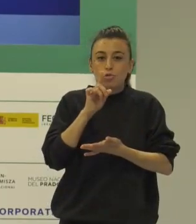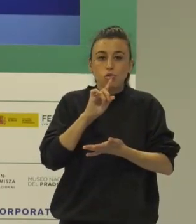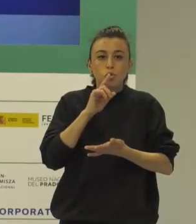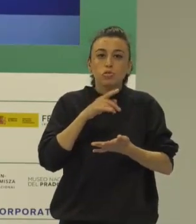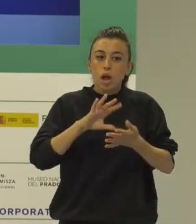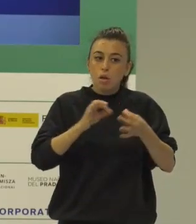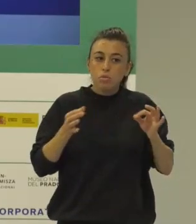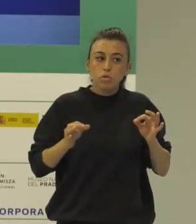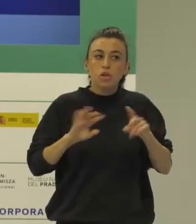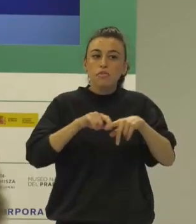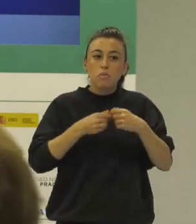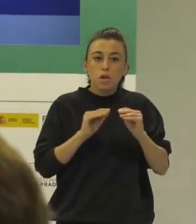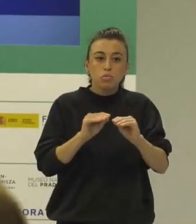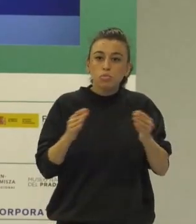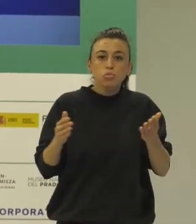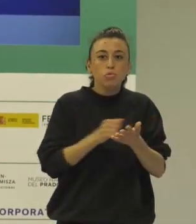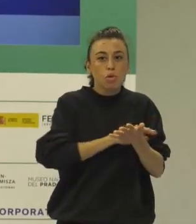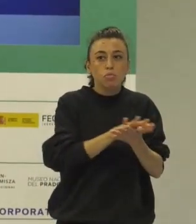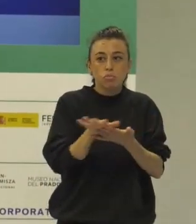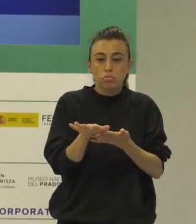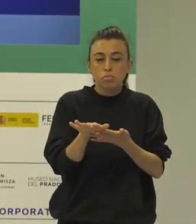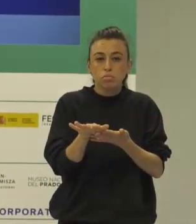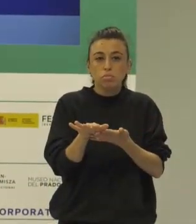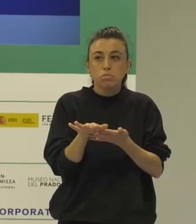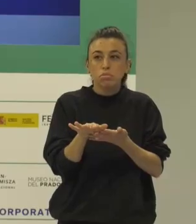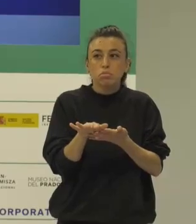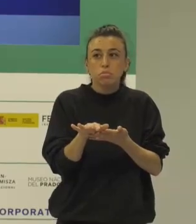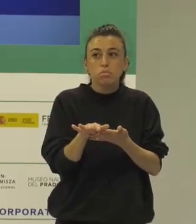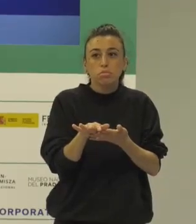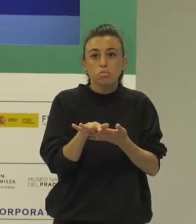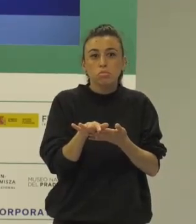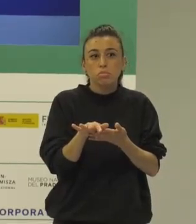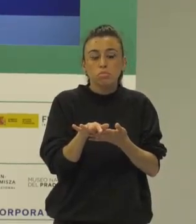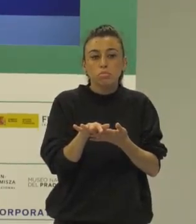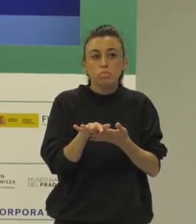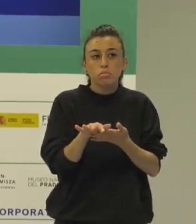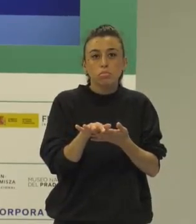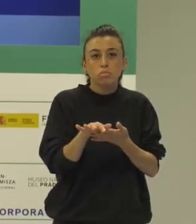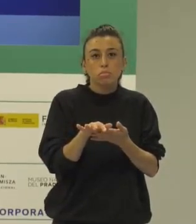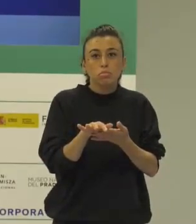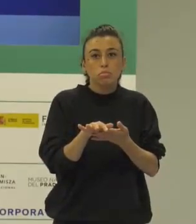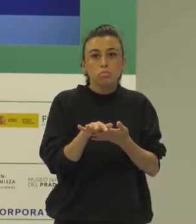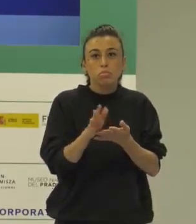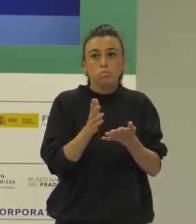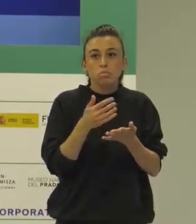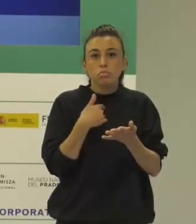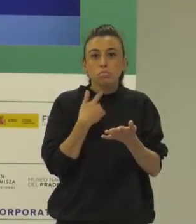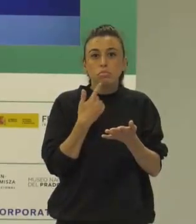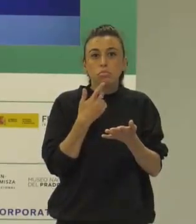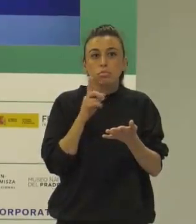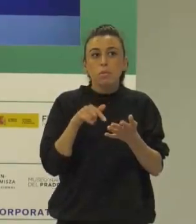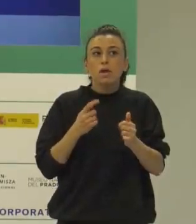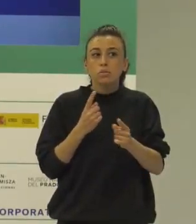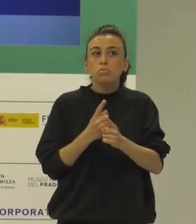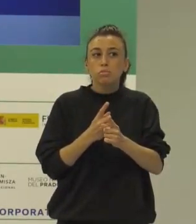Y bueno, y también hay otro tipo de represalia que ellos le llaman también regulación migratoria, que